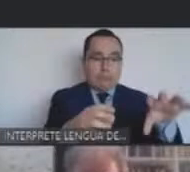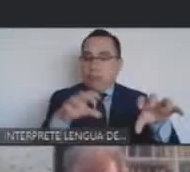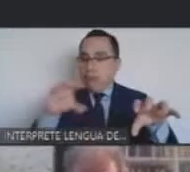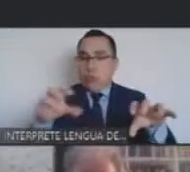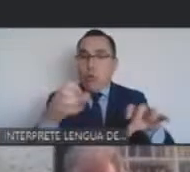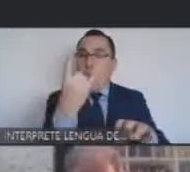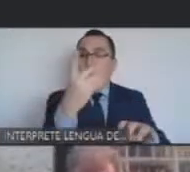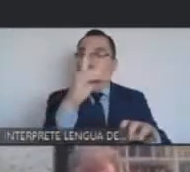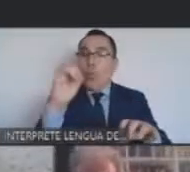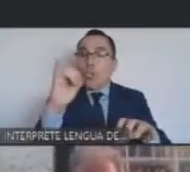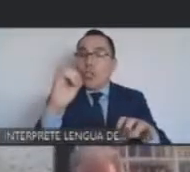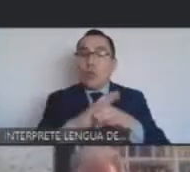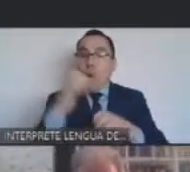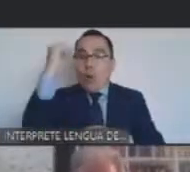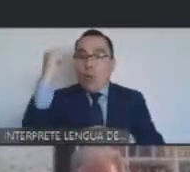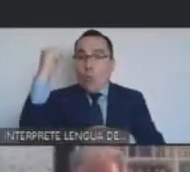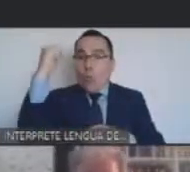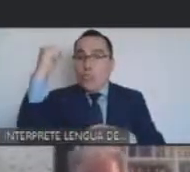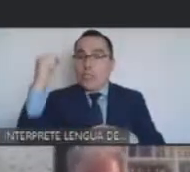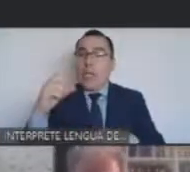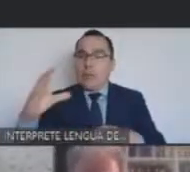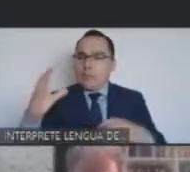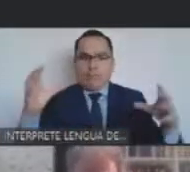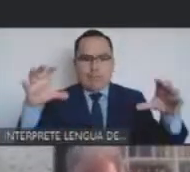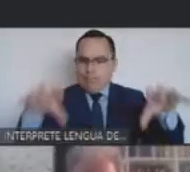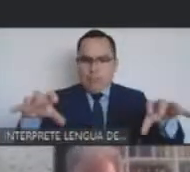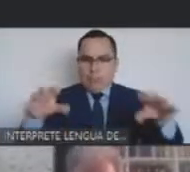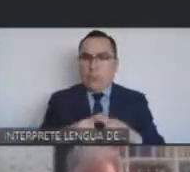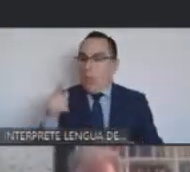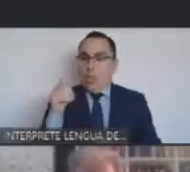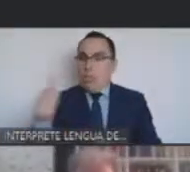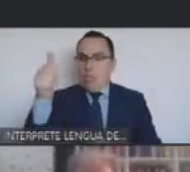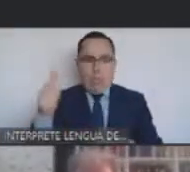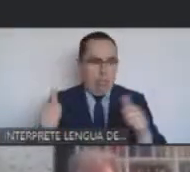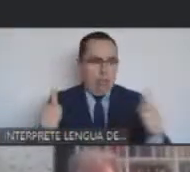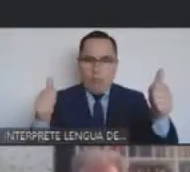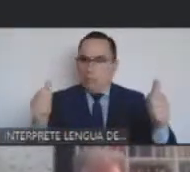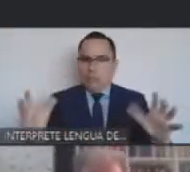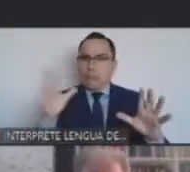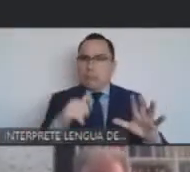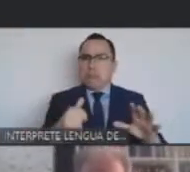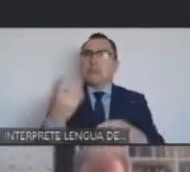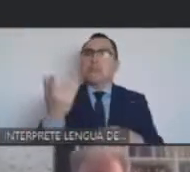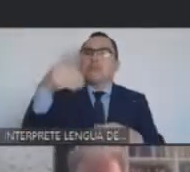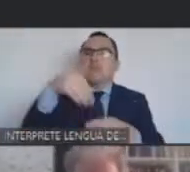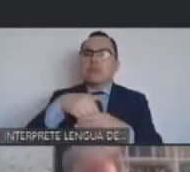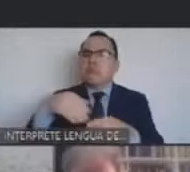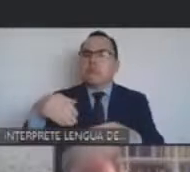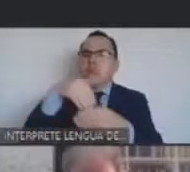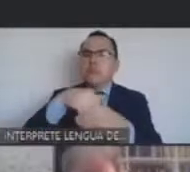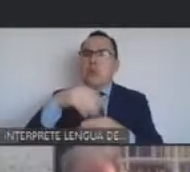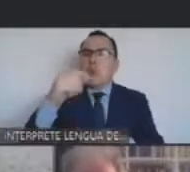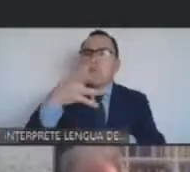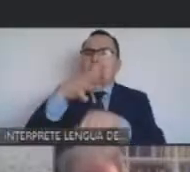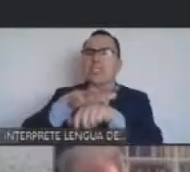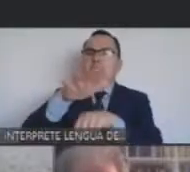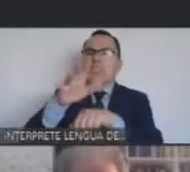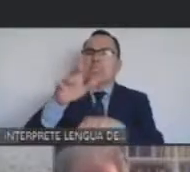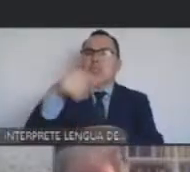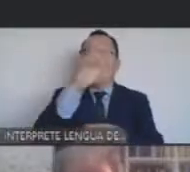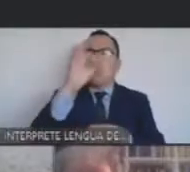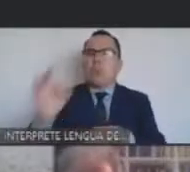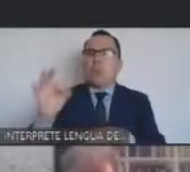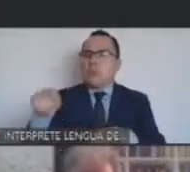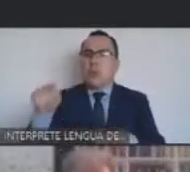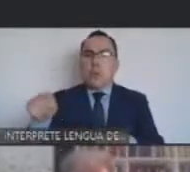el Partido Comunista, que no tenían elecciones directas de sus directivas, y el resto, cuando las tenía, votaba el rol del 10-15% de los